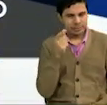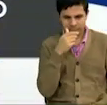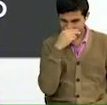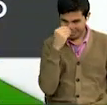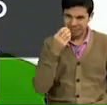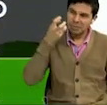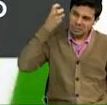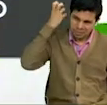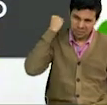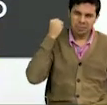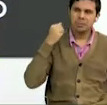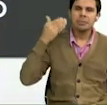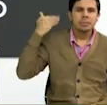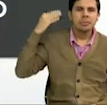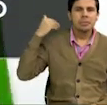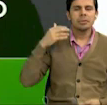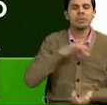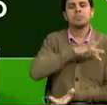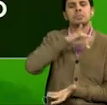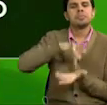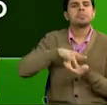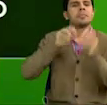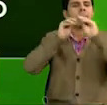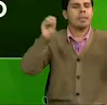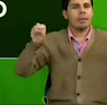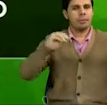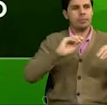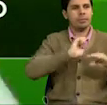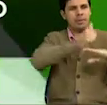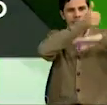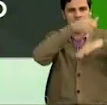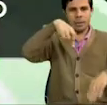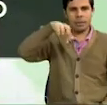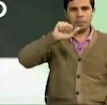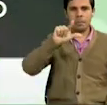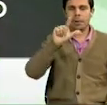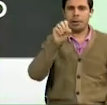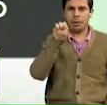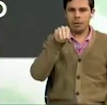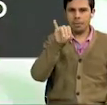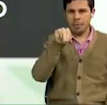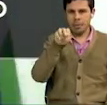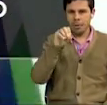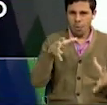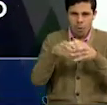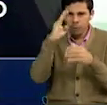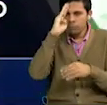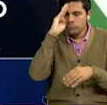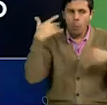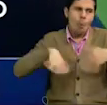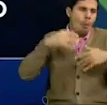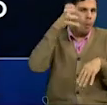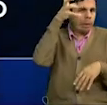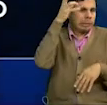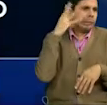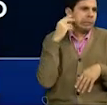un tiempo, en unos días, dará noticia al señor general Palomino como una de las operaciones encubiertas más